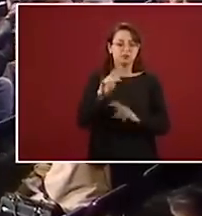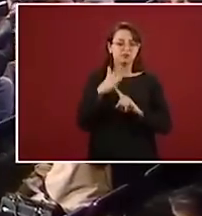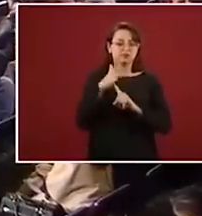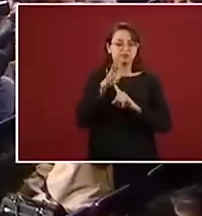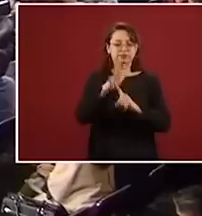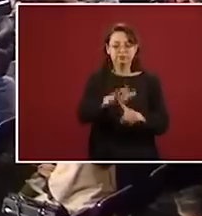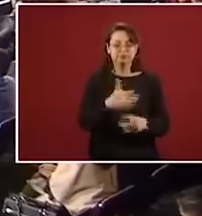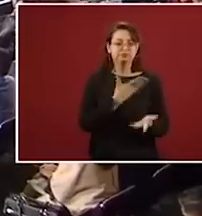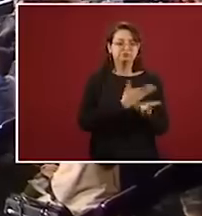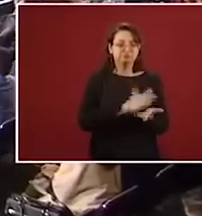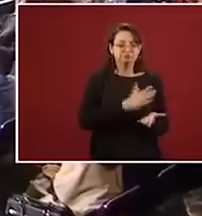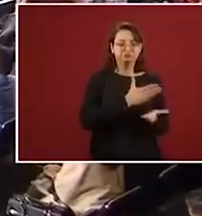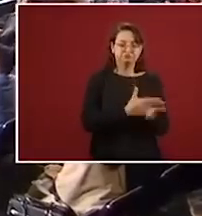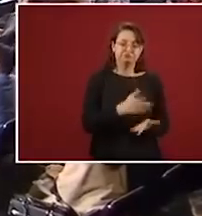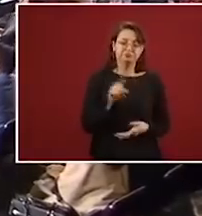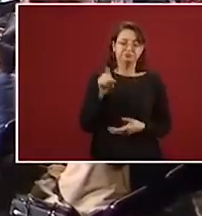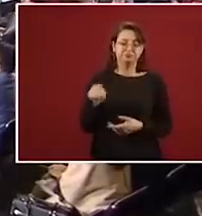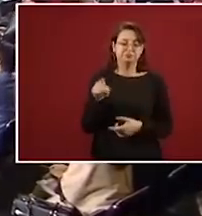de aviones.